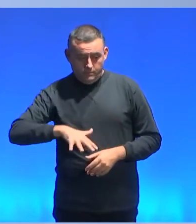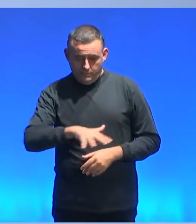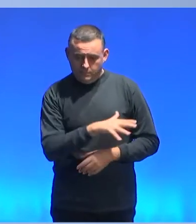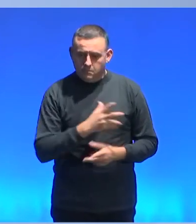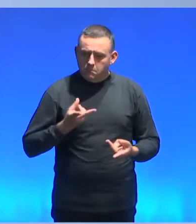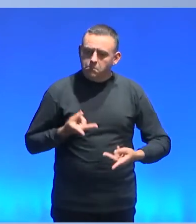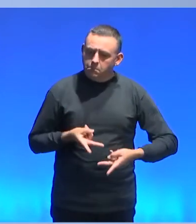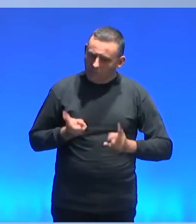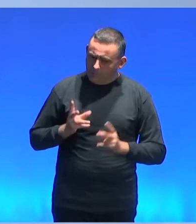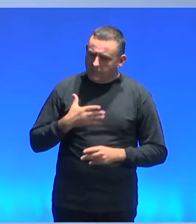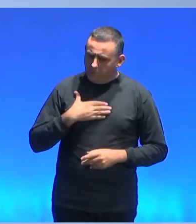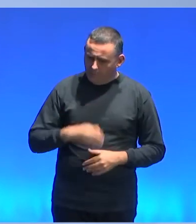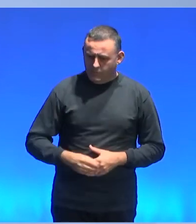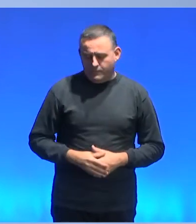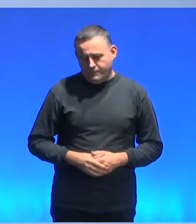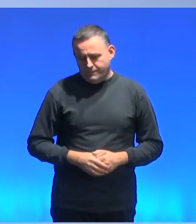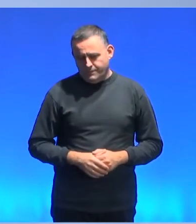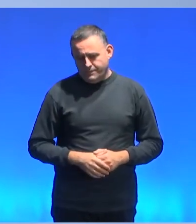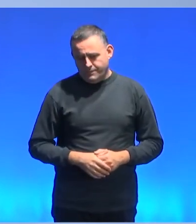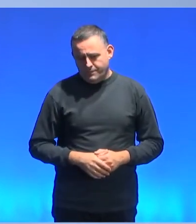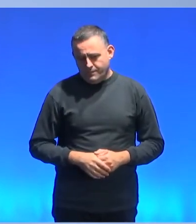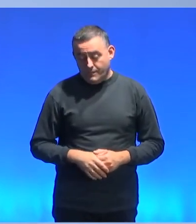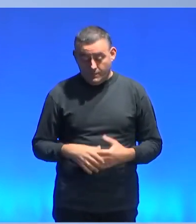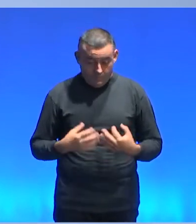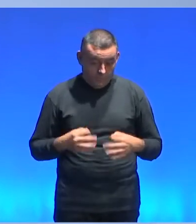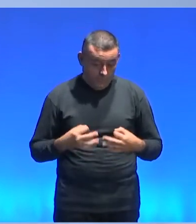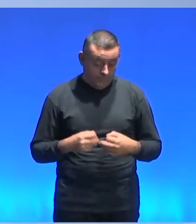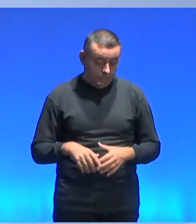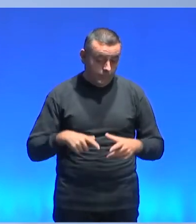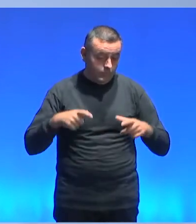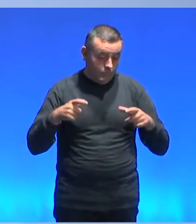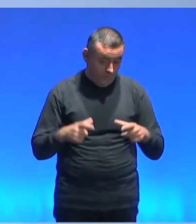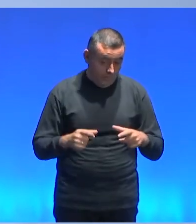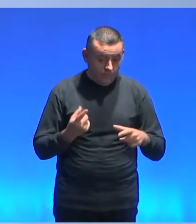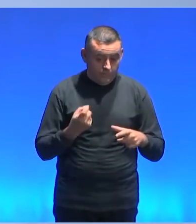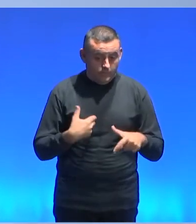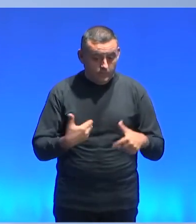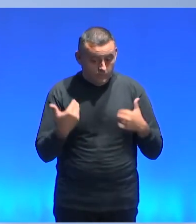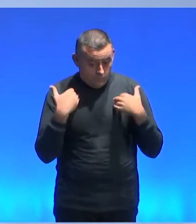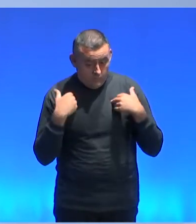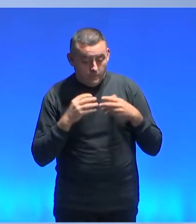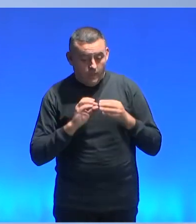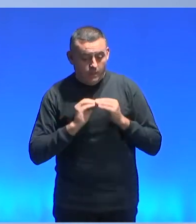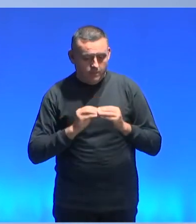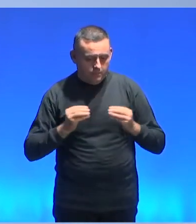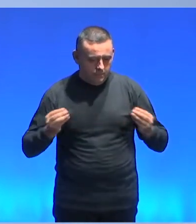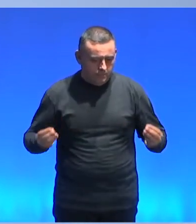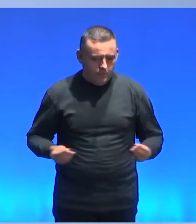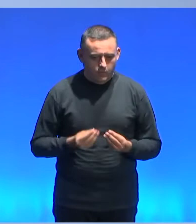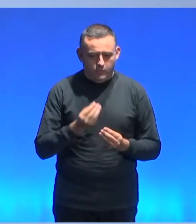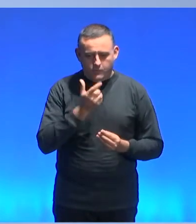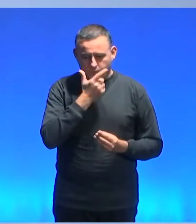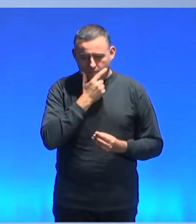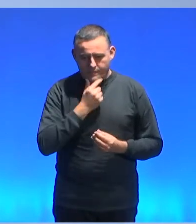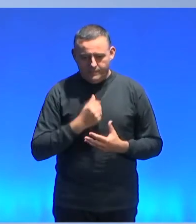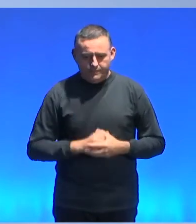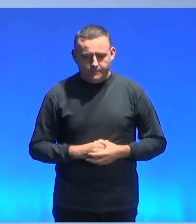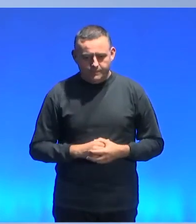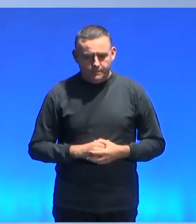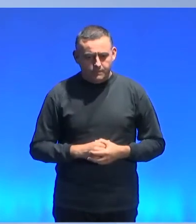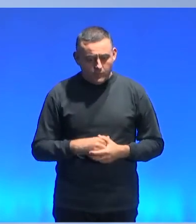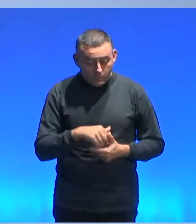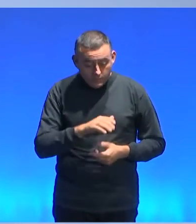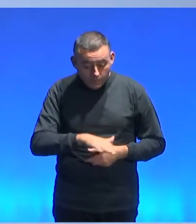no significa que la ciudad no tiene que asumir responsabilidades para hacerlo mejor o más fácil, pero los niños son